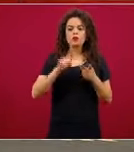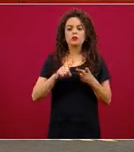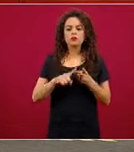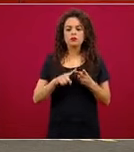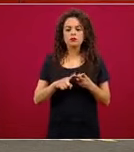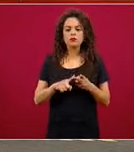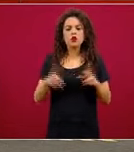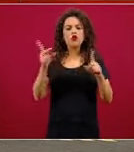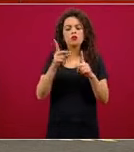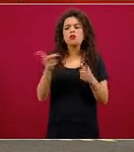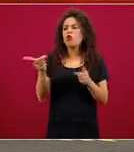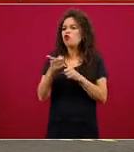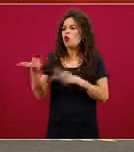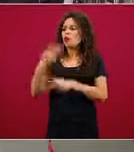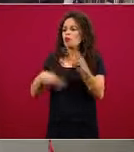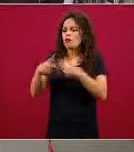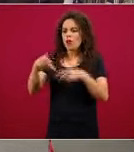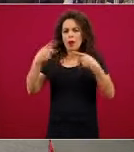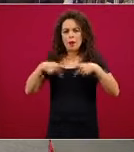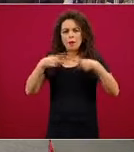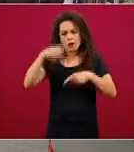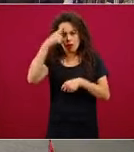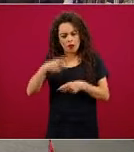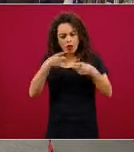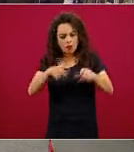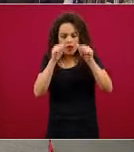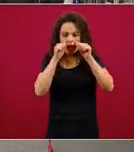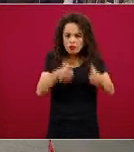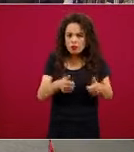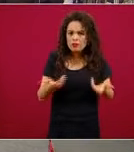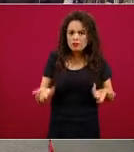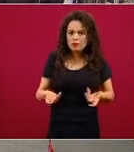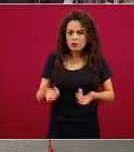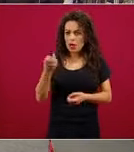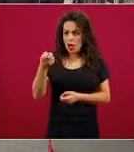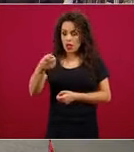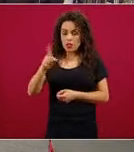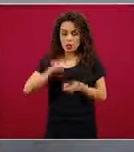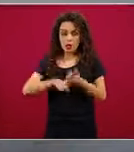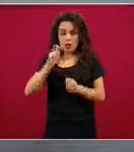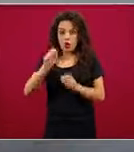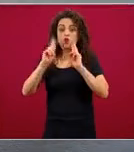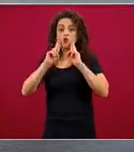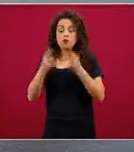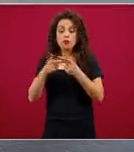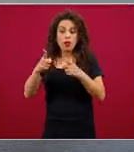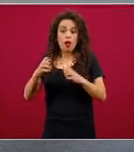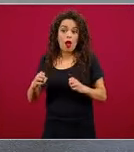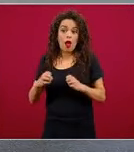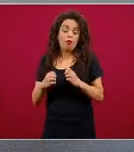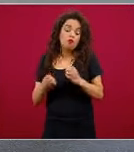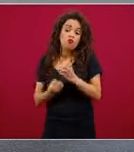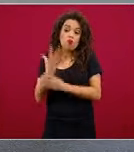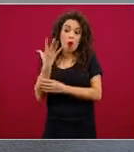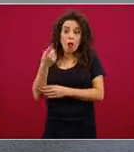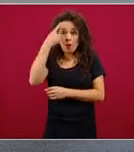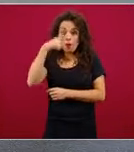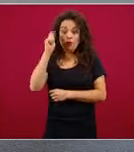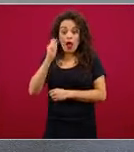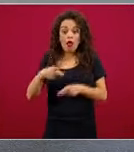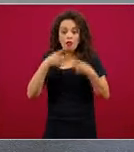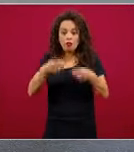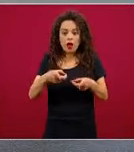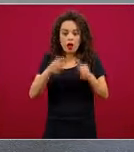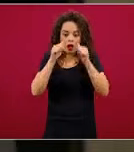que los atiende? ¿No? Es personal de la Secretaría de Salud y me imagino, si estas son unidades que son emergentes de respuesta ante alguna